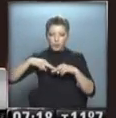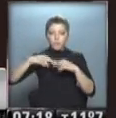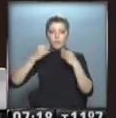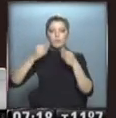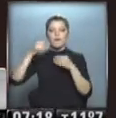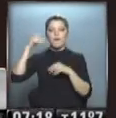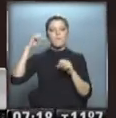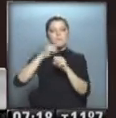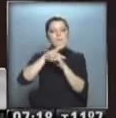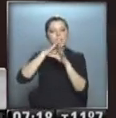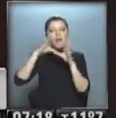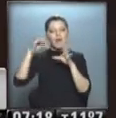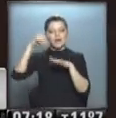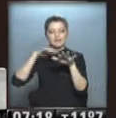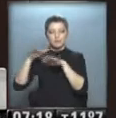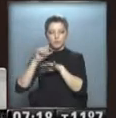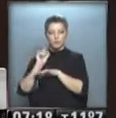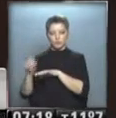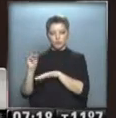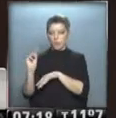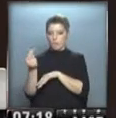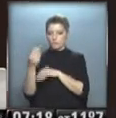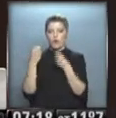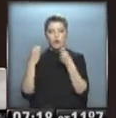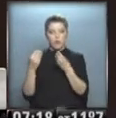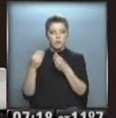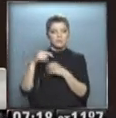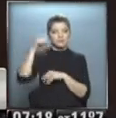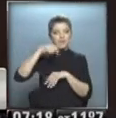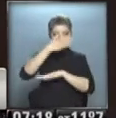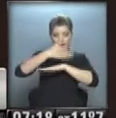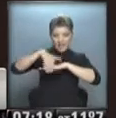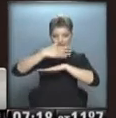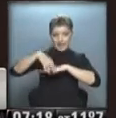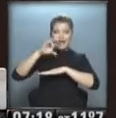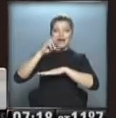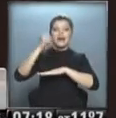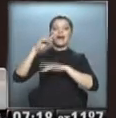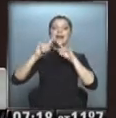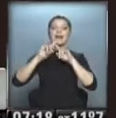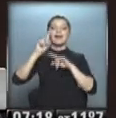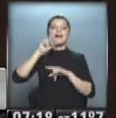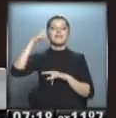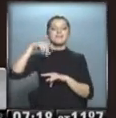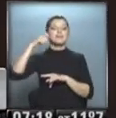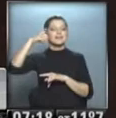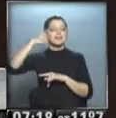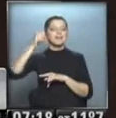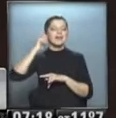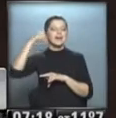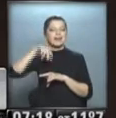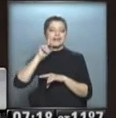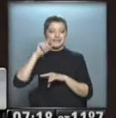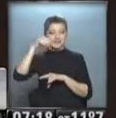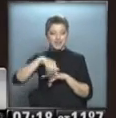de esclarecer este crimen. Seguimos aquí, calle Ravignani, 2360 en el barrio de Palermo. En minutos vamos a